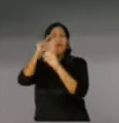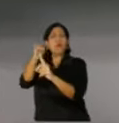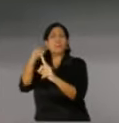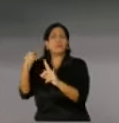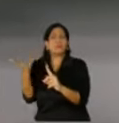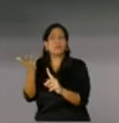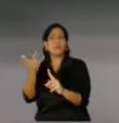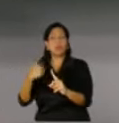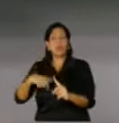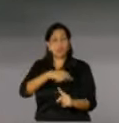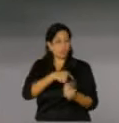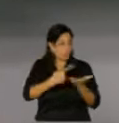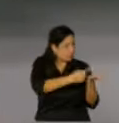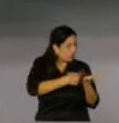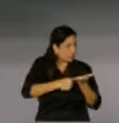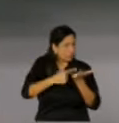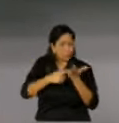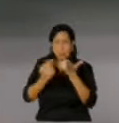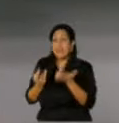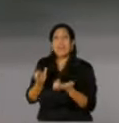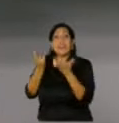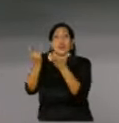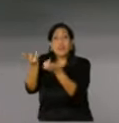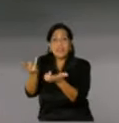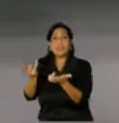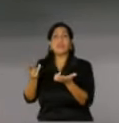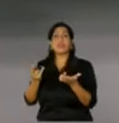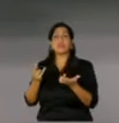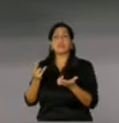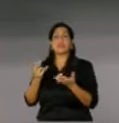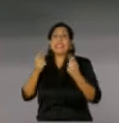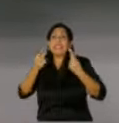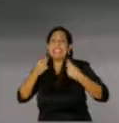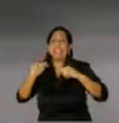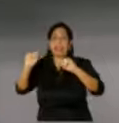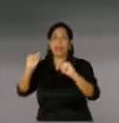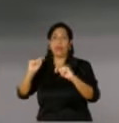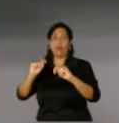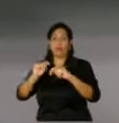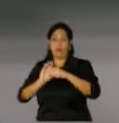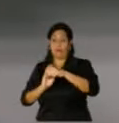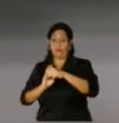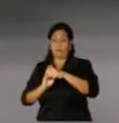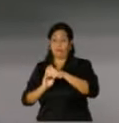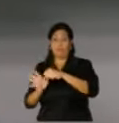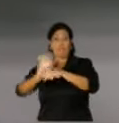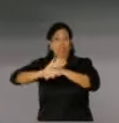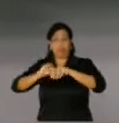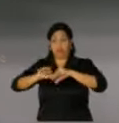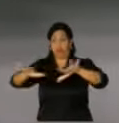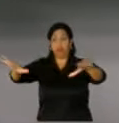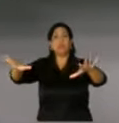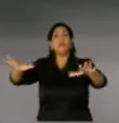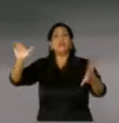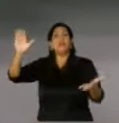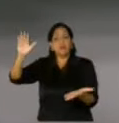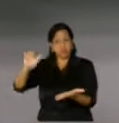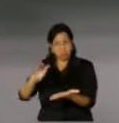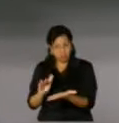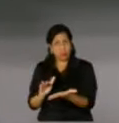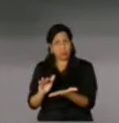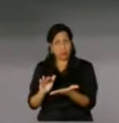hacer recomendaciones para detener y disminuir la transmisión del, ¿verdad?, del virus y identificar los